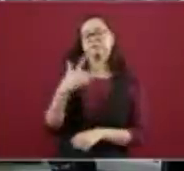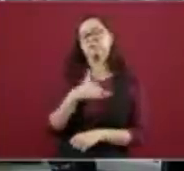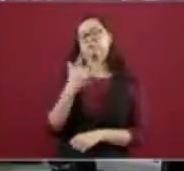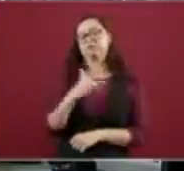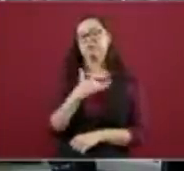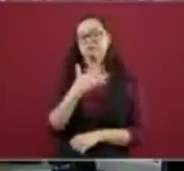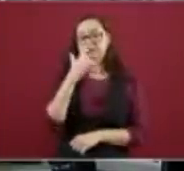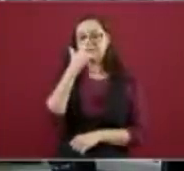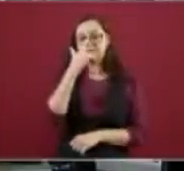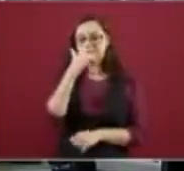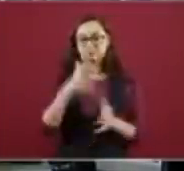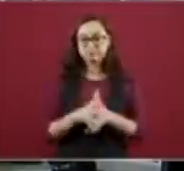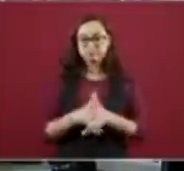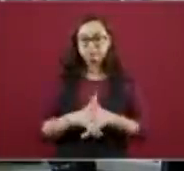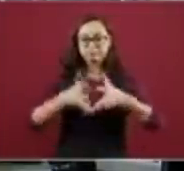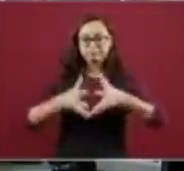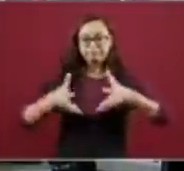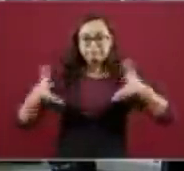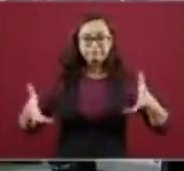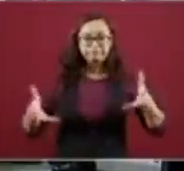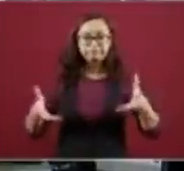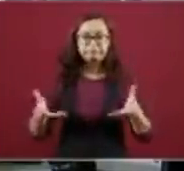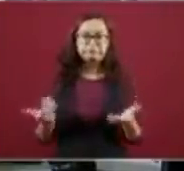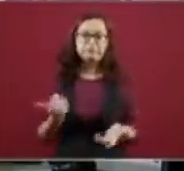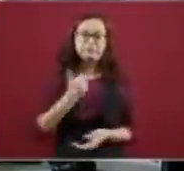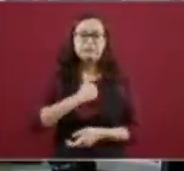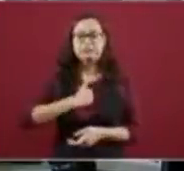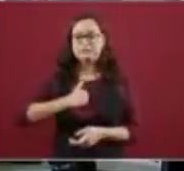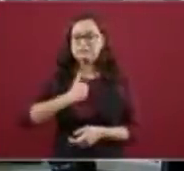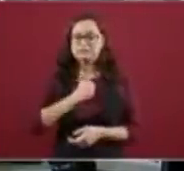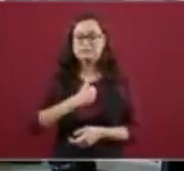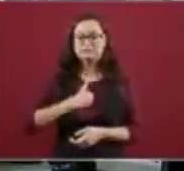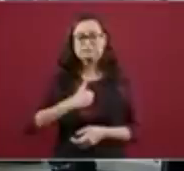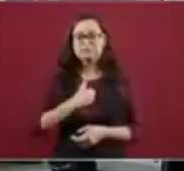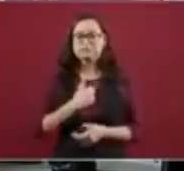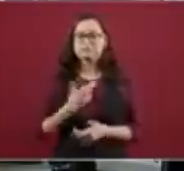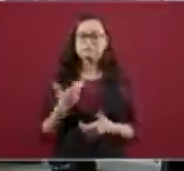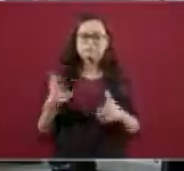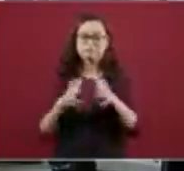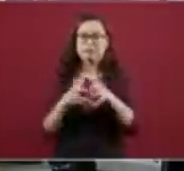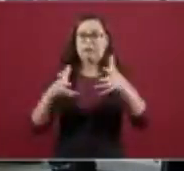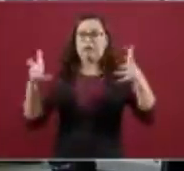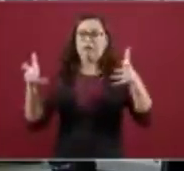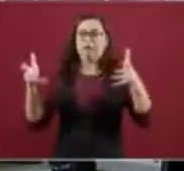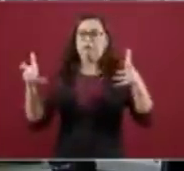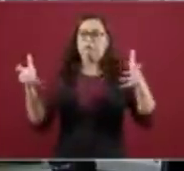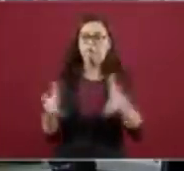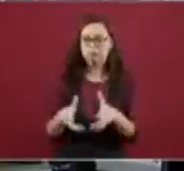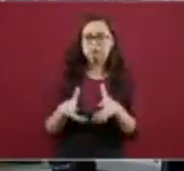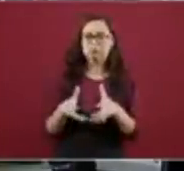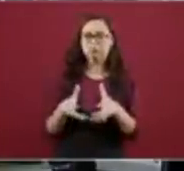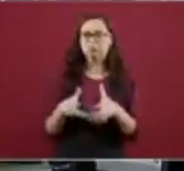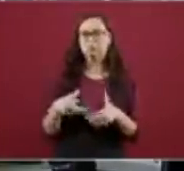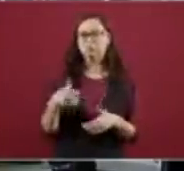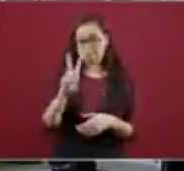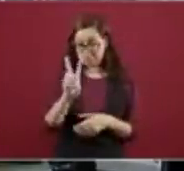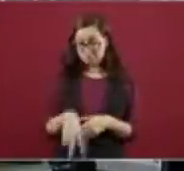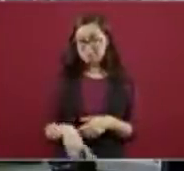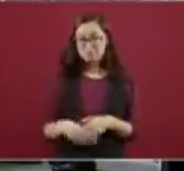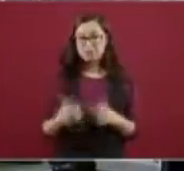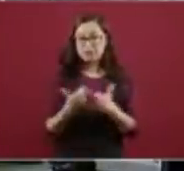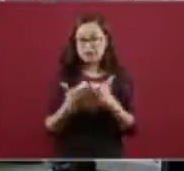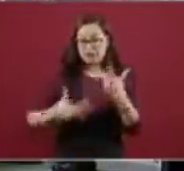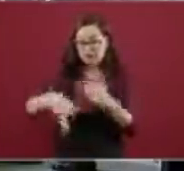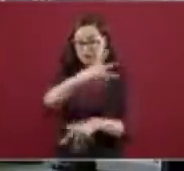de crecimiento, de que pues lamentablemente se tiene que bajar esta expectativa, no vamos a crecer, no va a crecer la